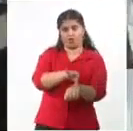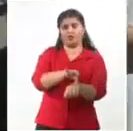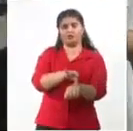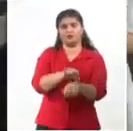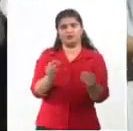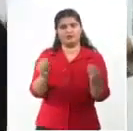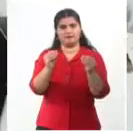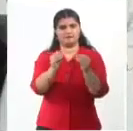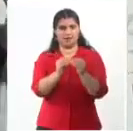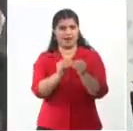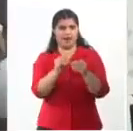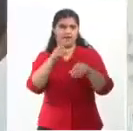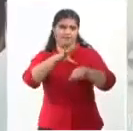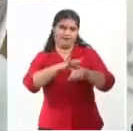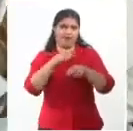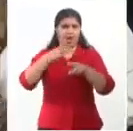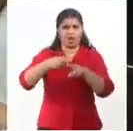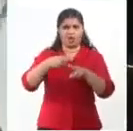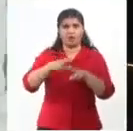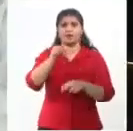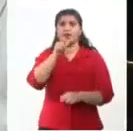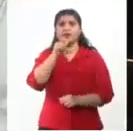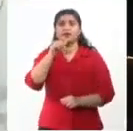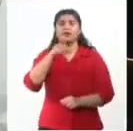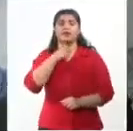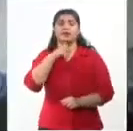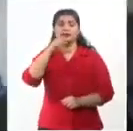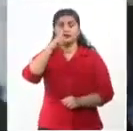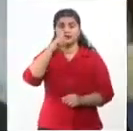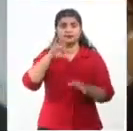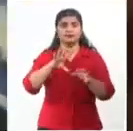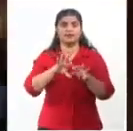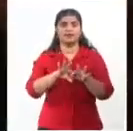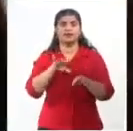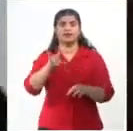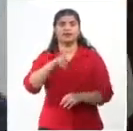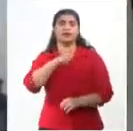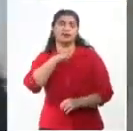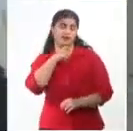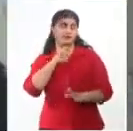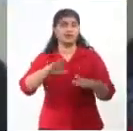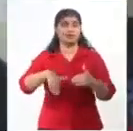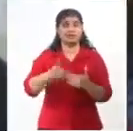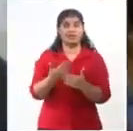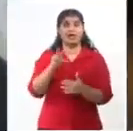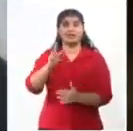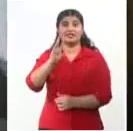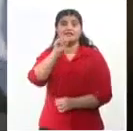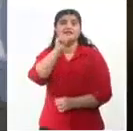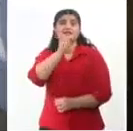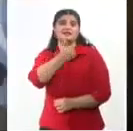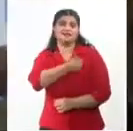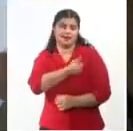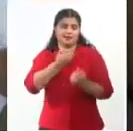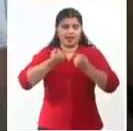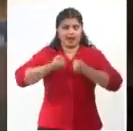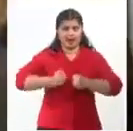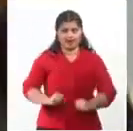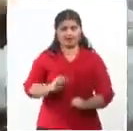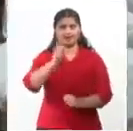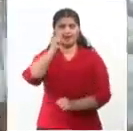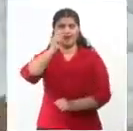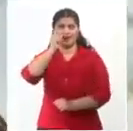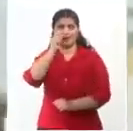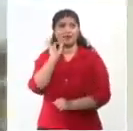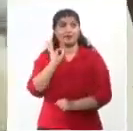En homenaje a su nacimiento, cada 13 de diciembre se conmemora el Día de la Medicina Latinoamericana, para agasajar a quienes